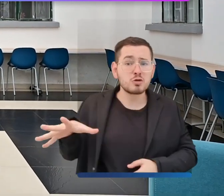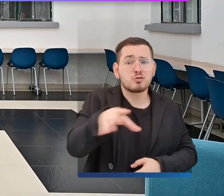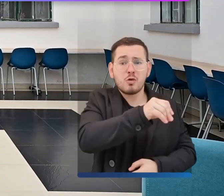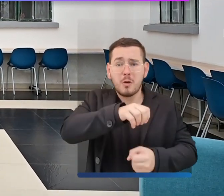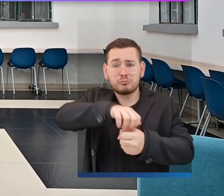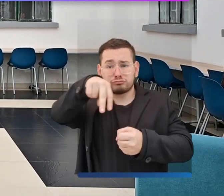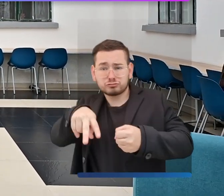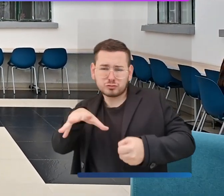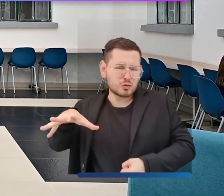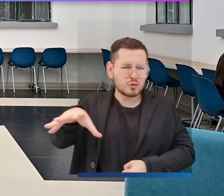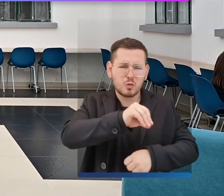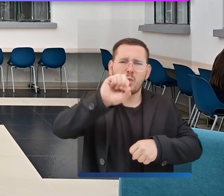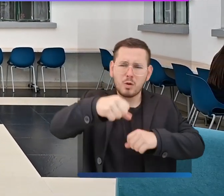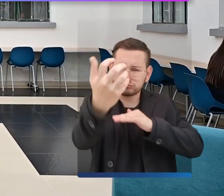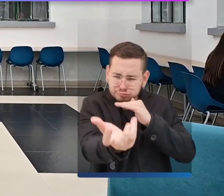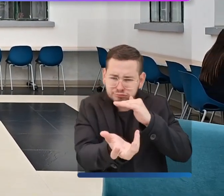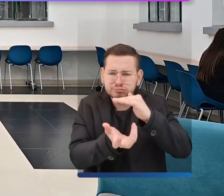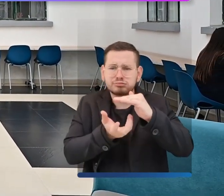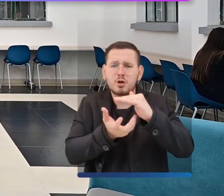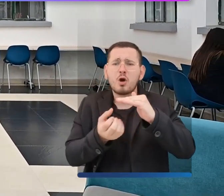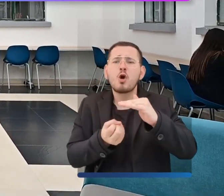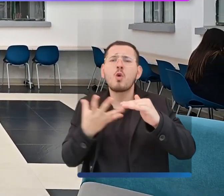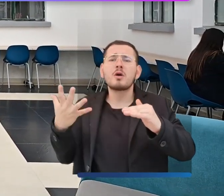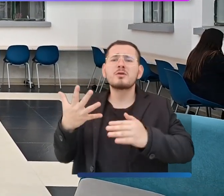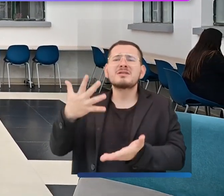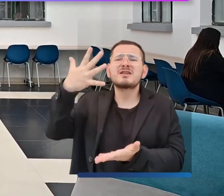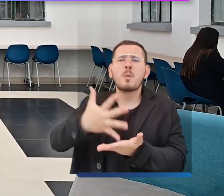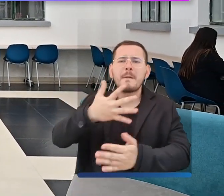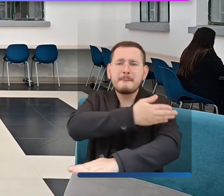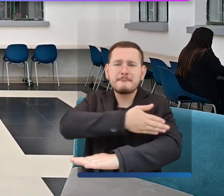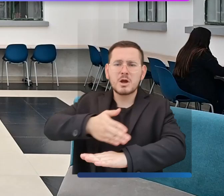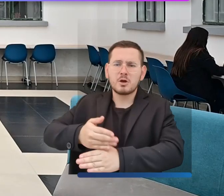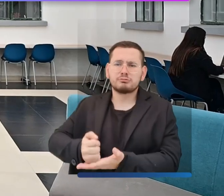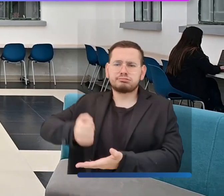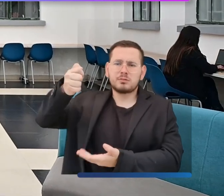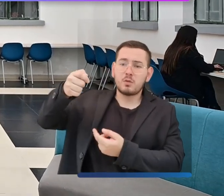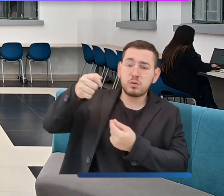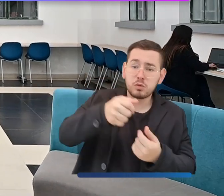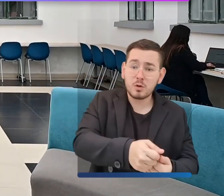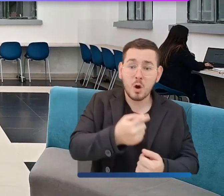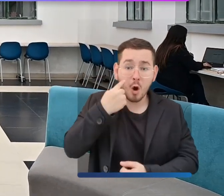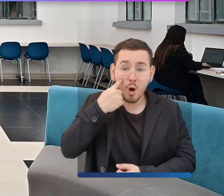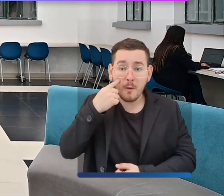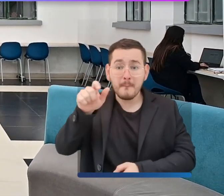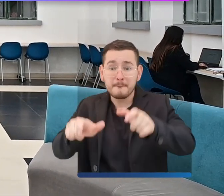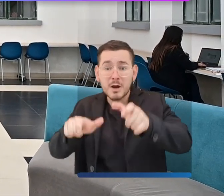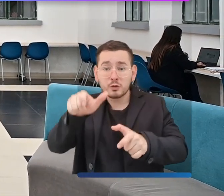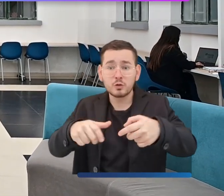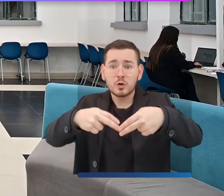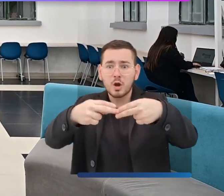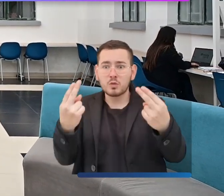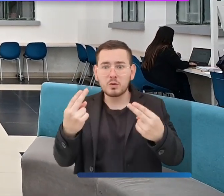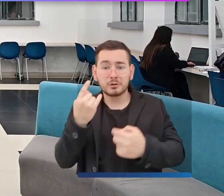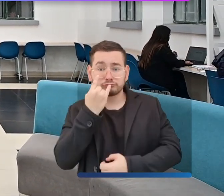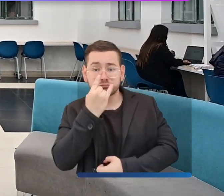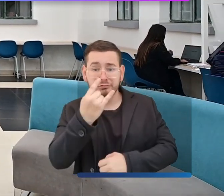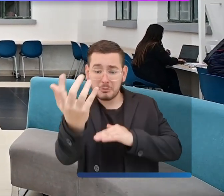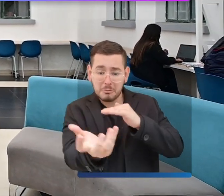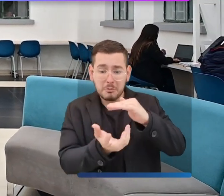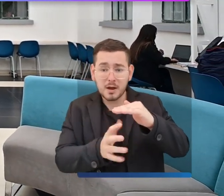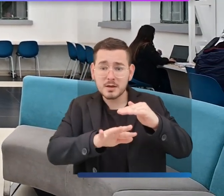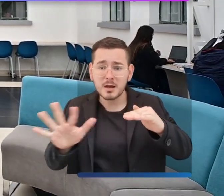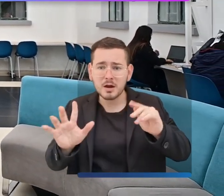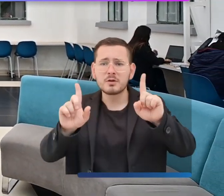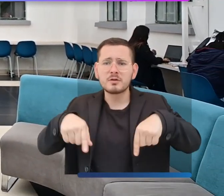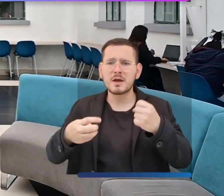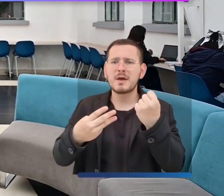de accesibilidad para toda la población. Tiene una inversión de aproximadamente 5.000 millones de pesos de recursos propios. Y no solo